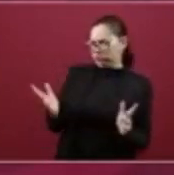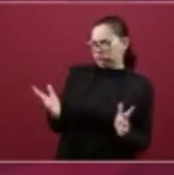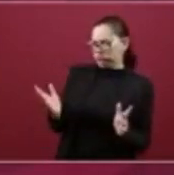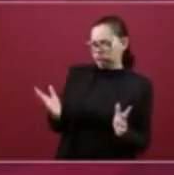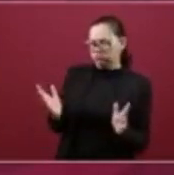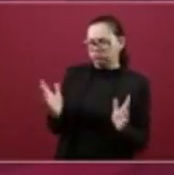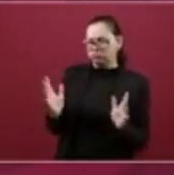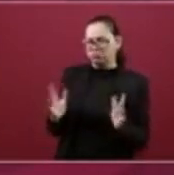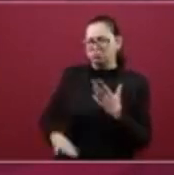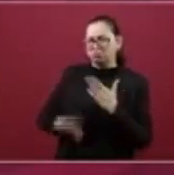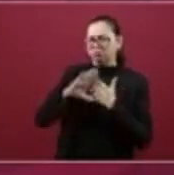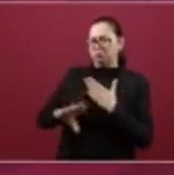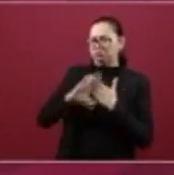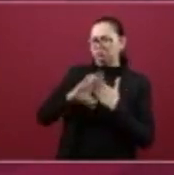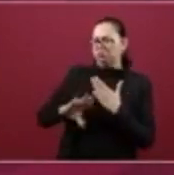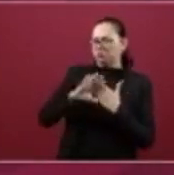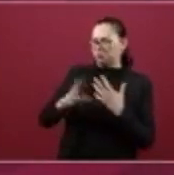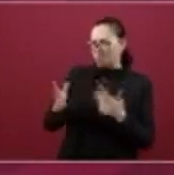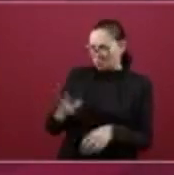sienten que se les afecta,